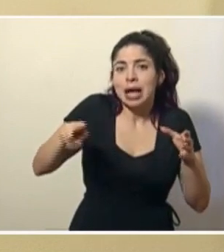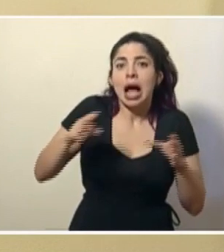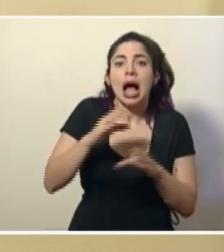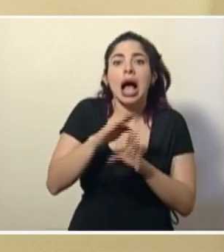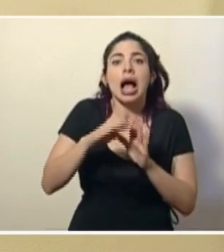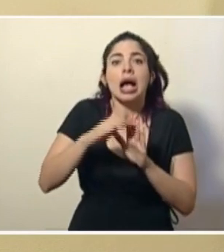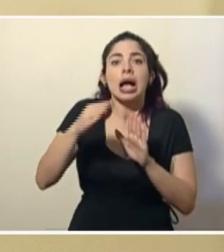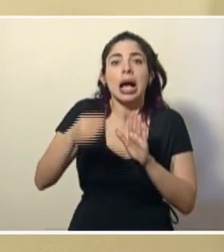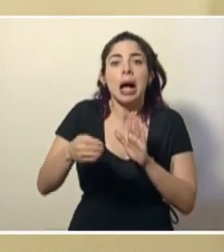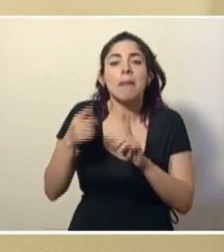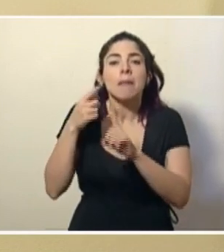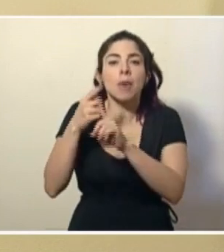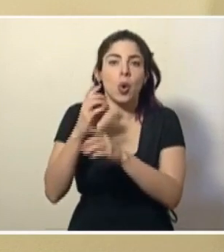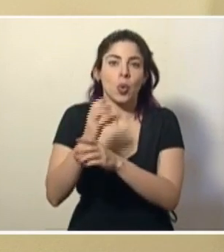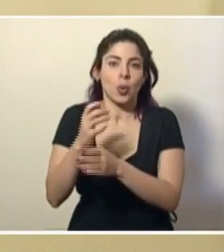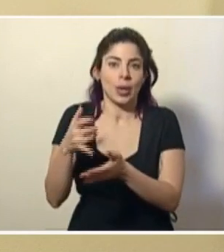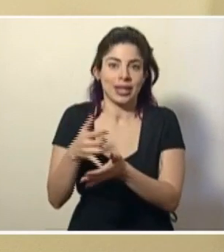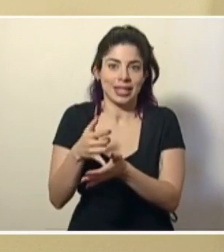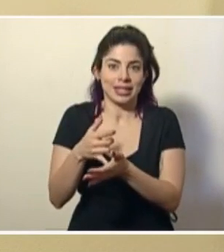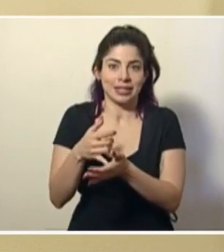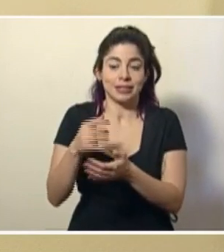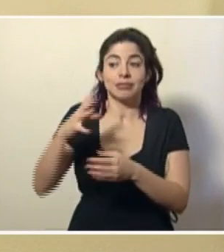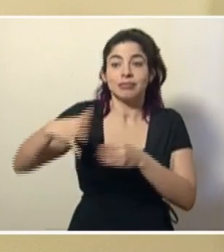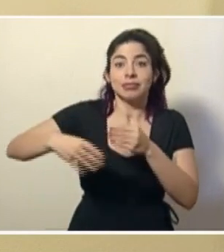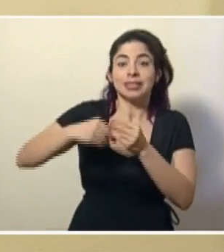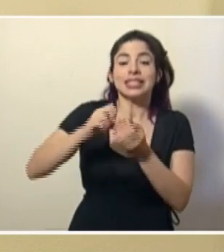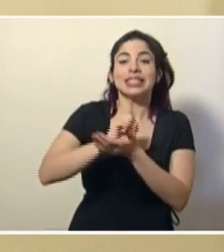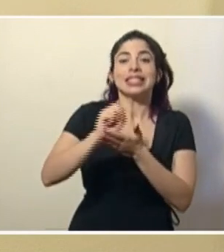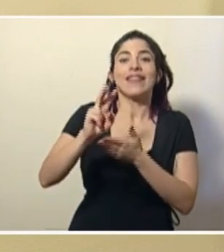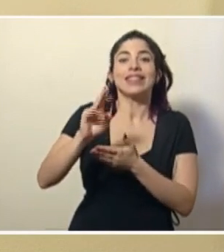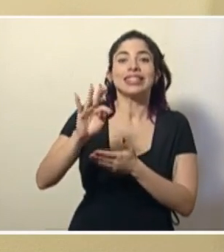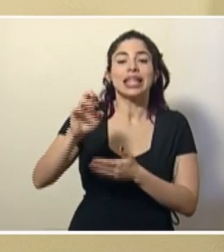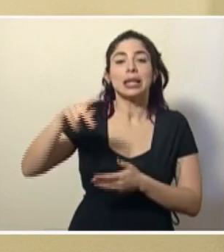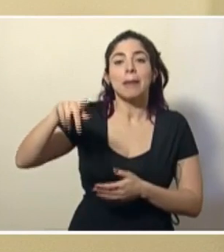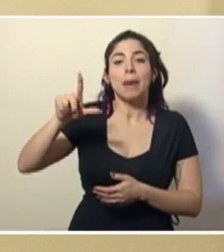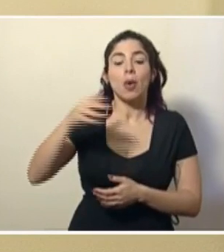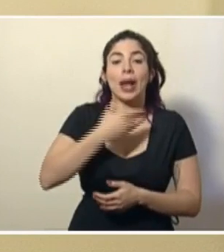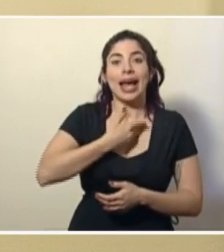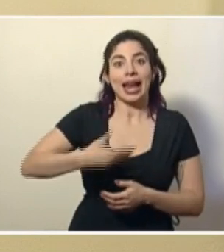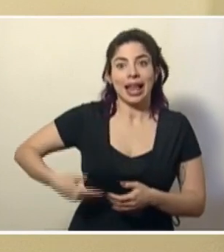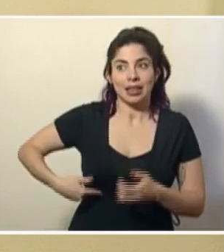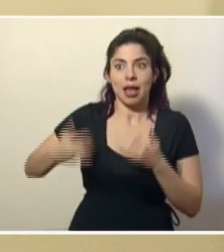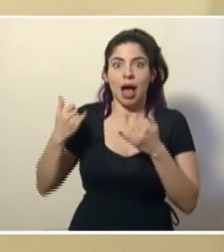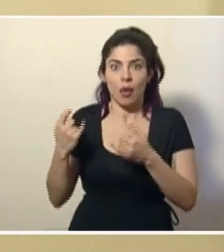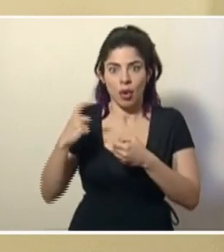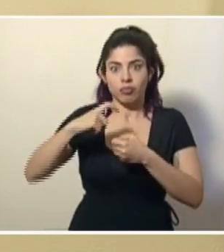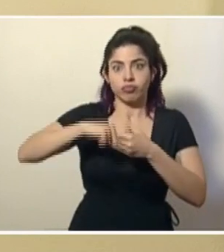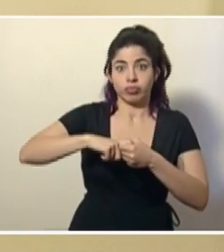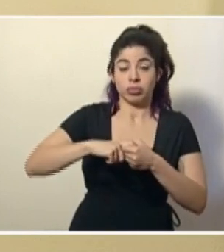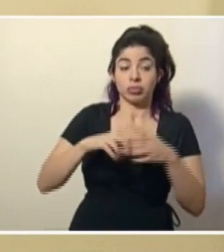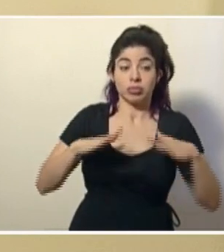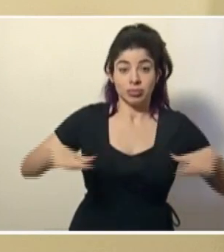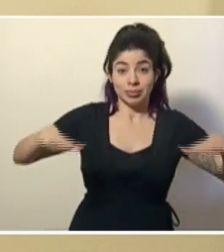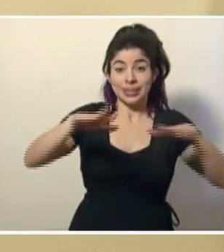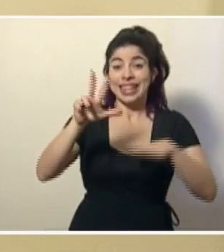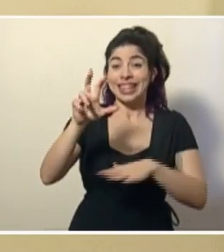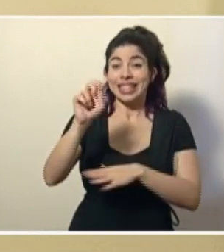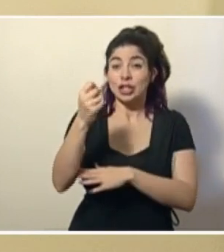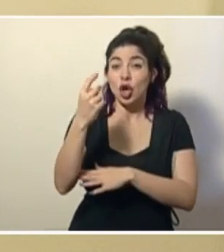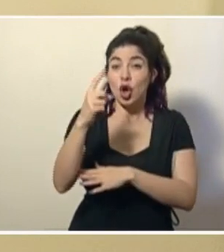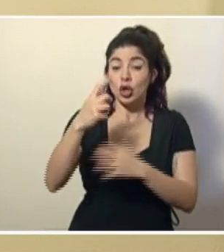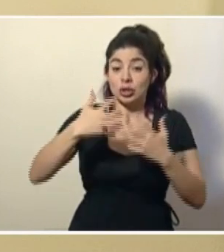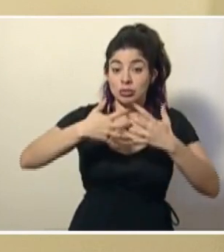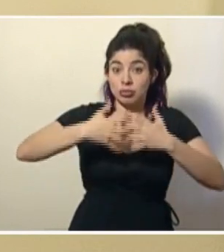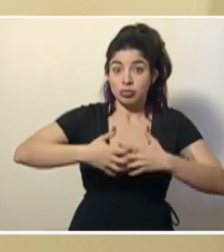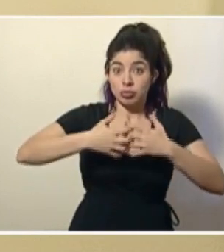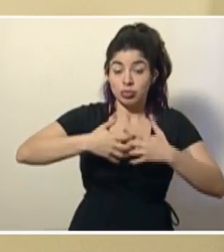UCI con el ingreso del Hospital San Vicente de Paúl en Heredia. Pero bueno, de los 311 ventiladores